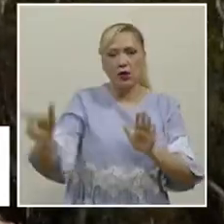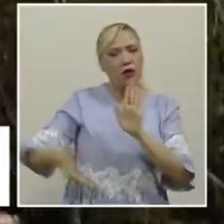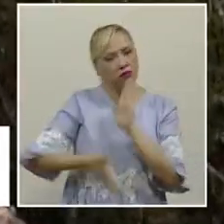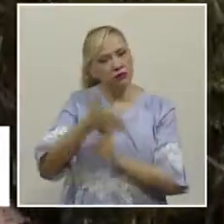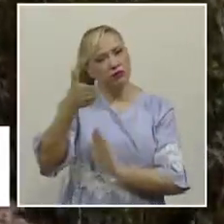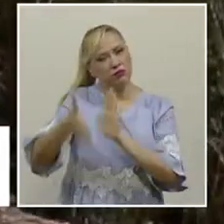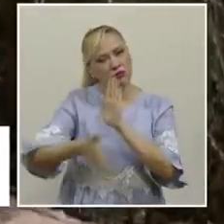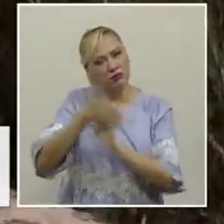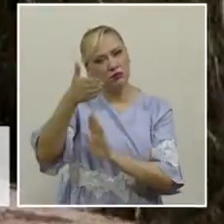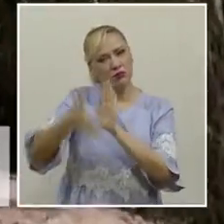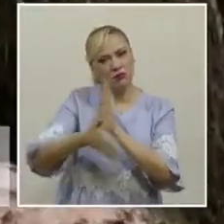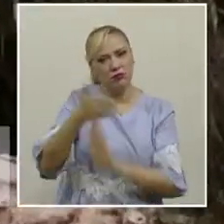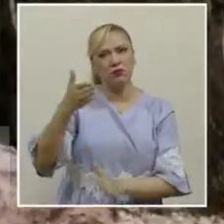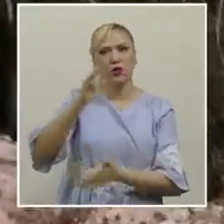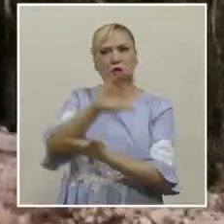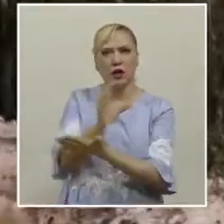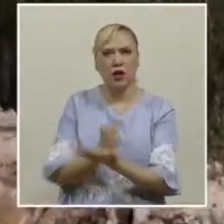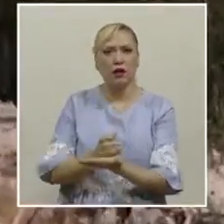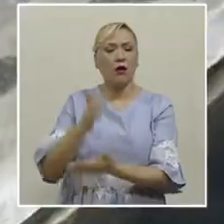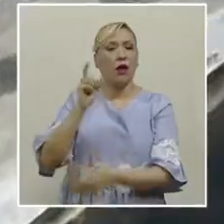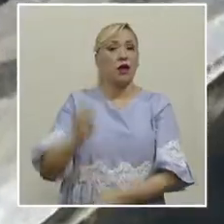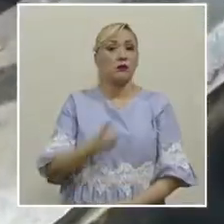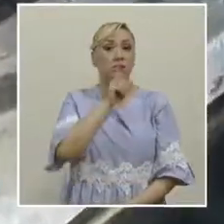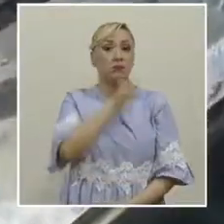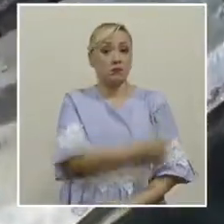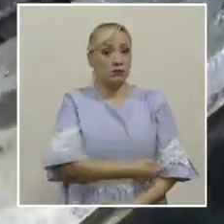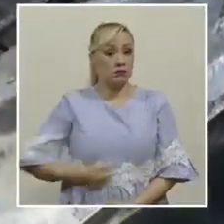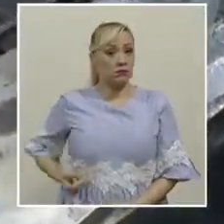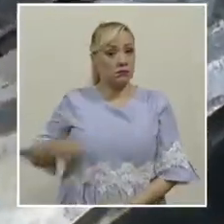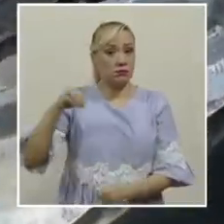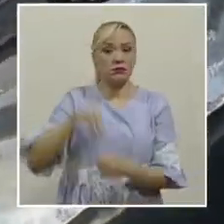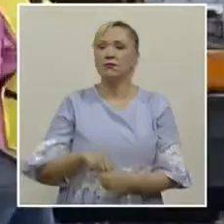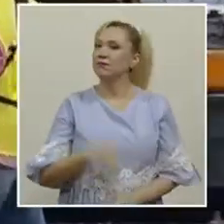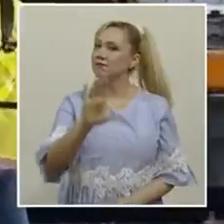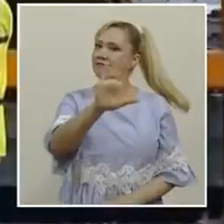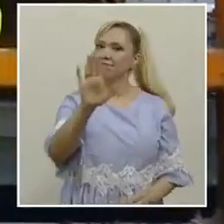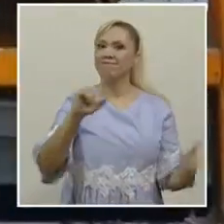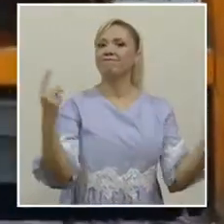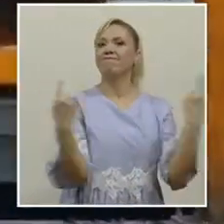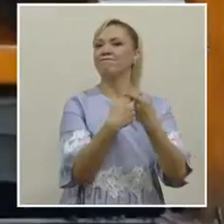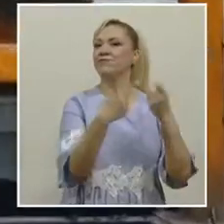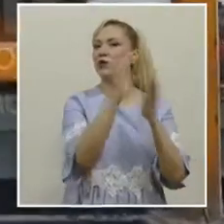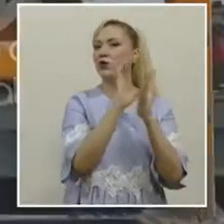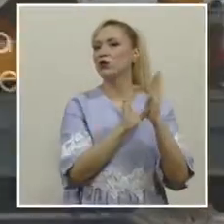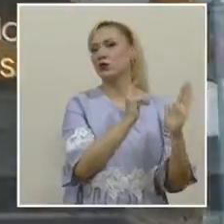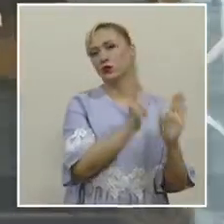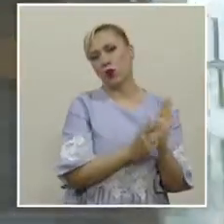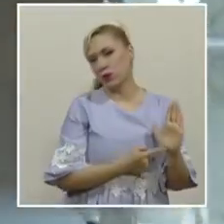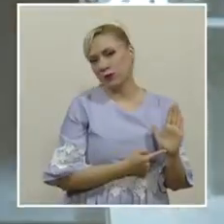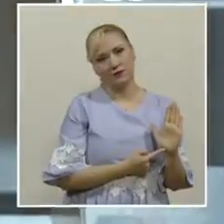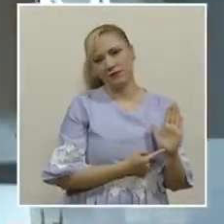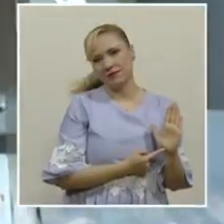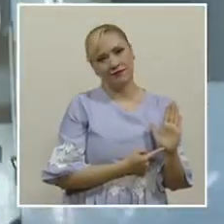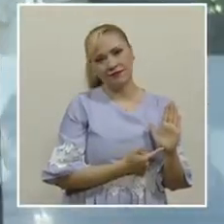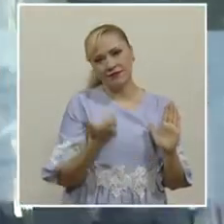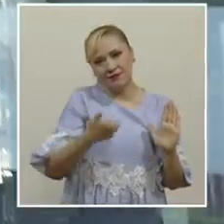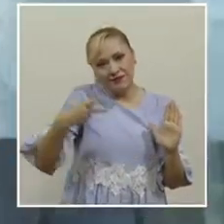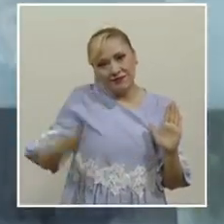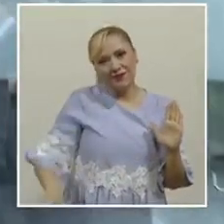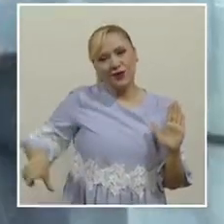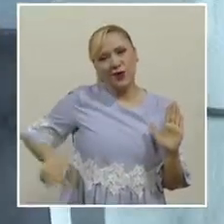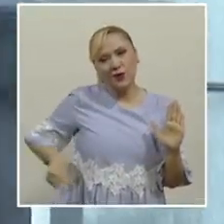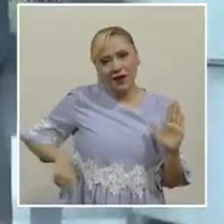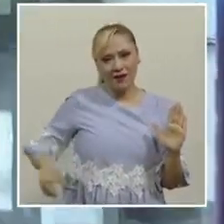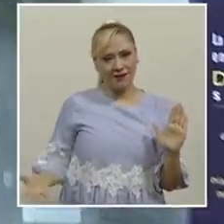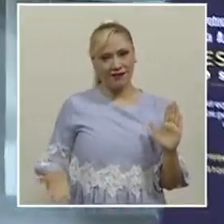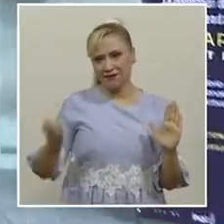proyectos fuera considerada como reservada, lo cual es contrario a la Constitución. Se ampliaba mediante un acto